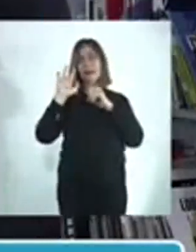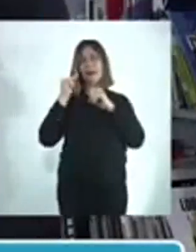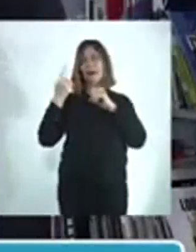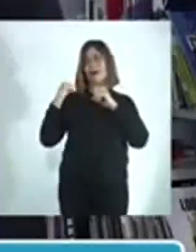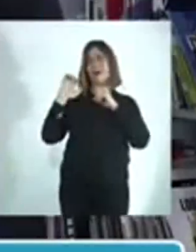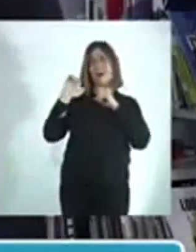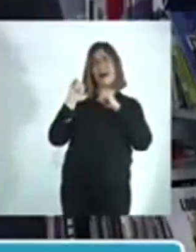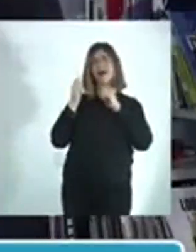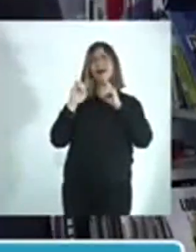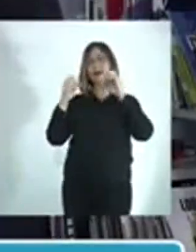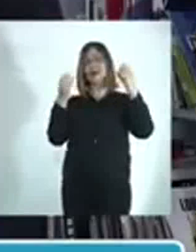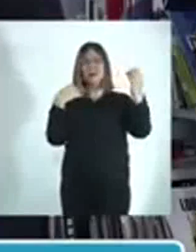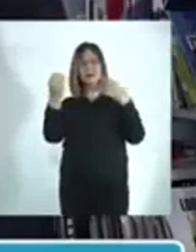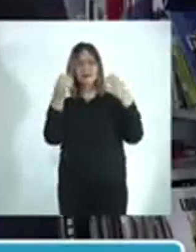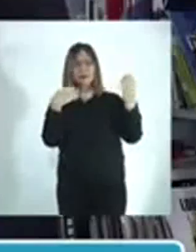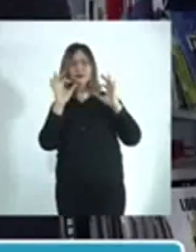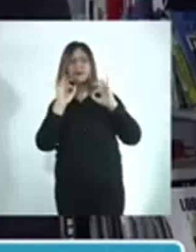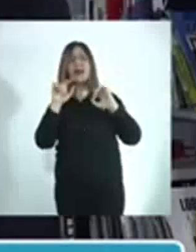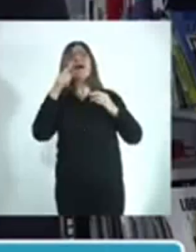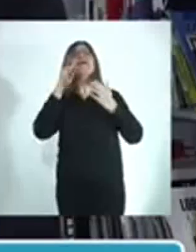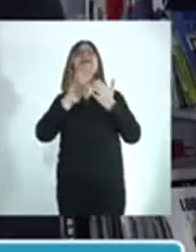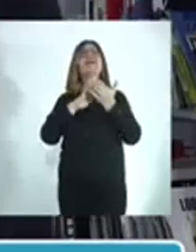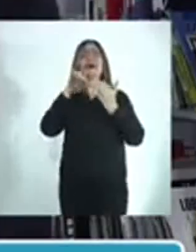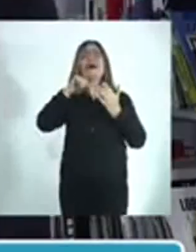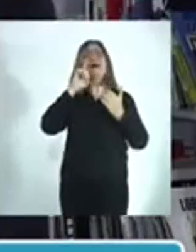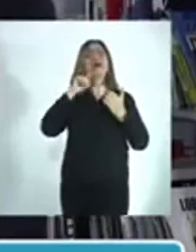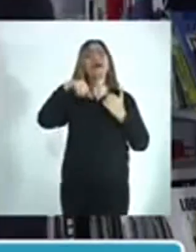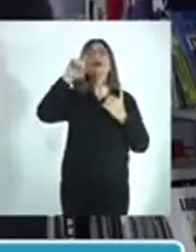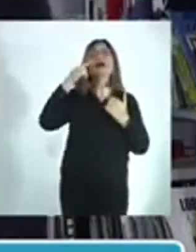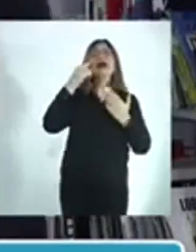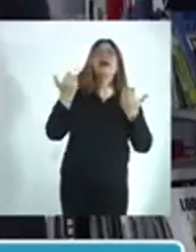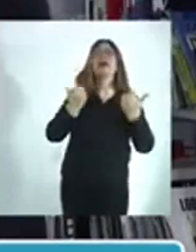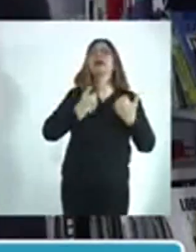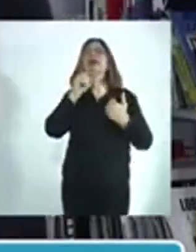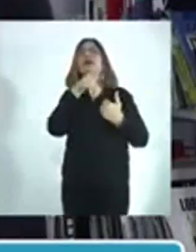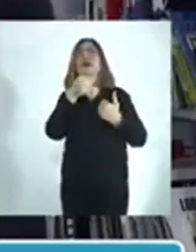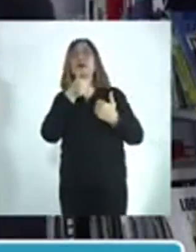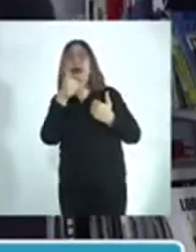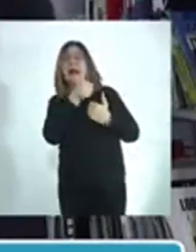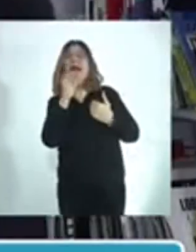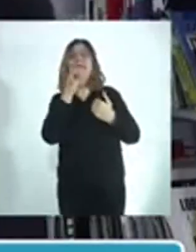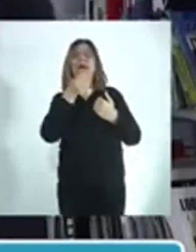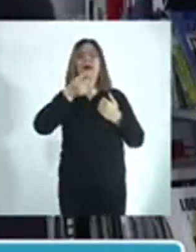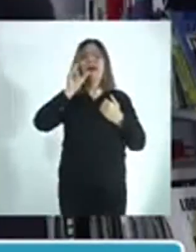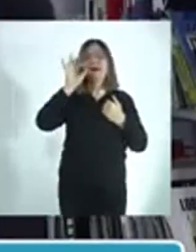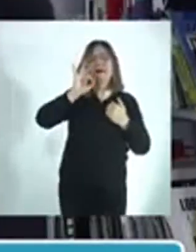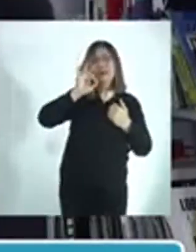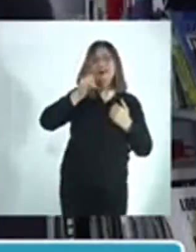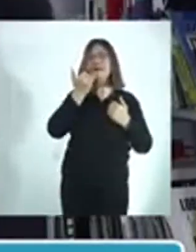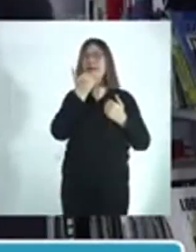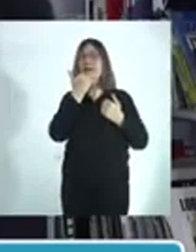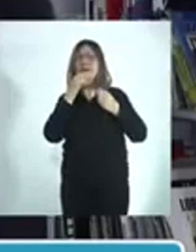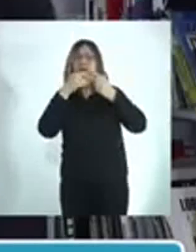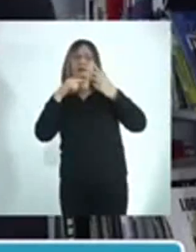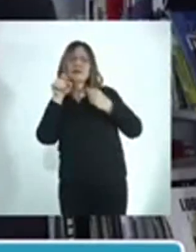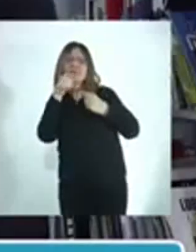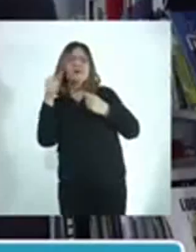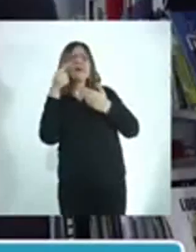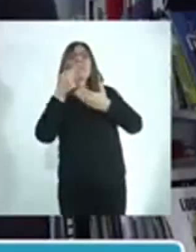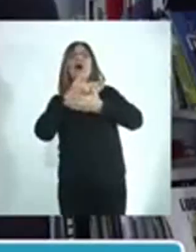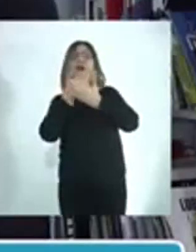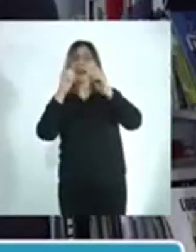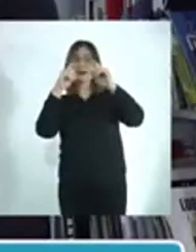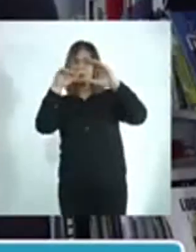este jueves ya es la última jornada, queremos conocer mate de por medio, mate cocido, qué están haciendo, lo comparten con la familia a esta última